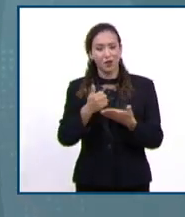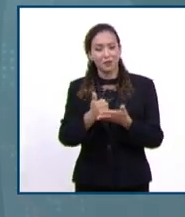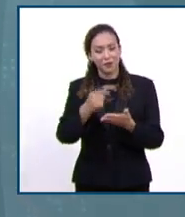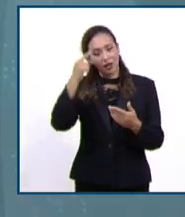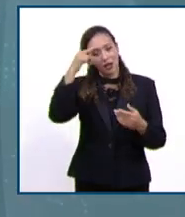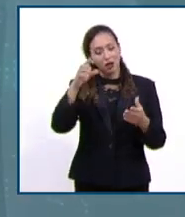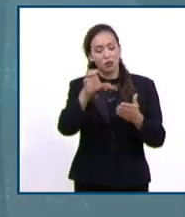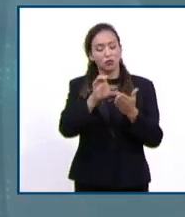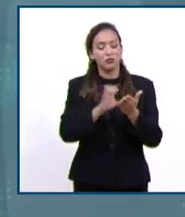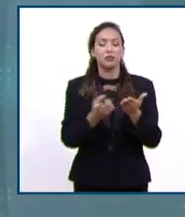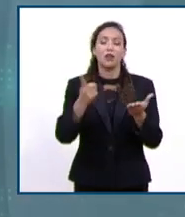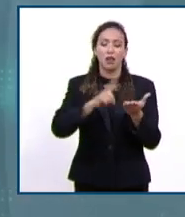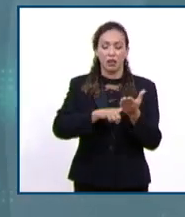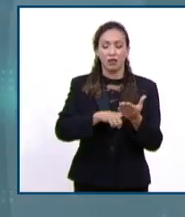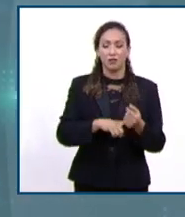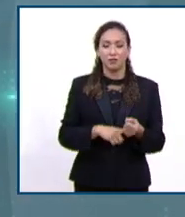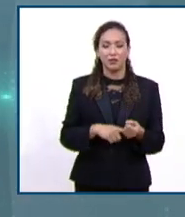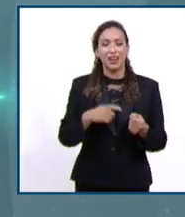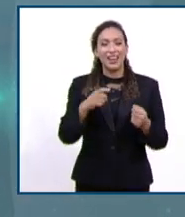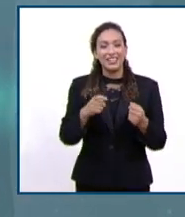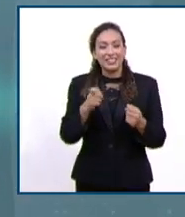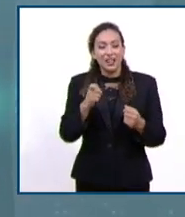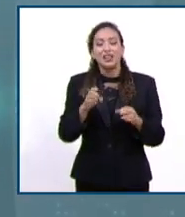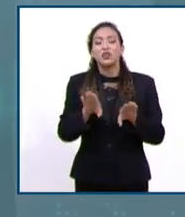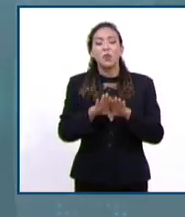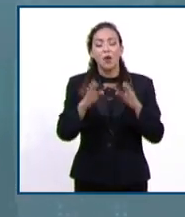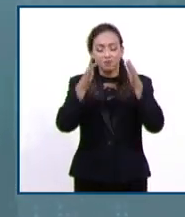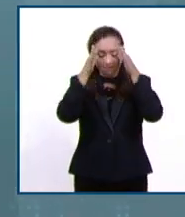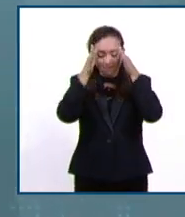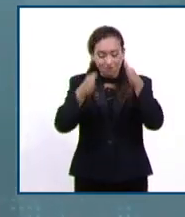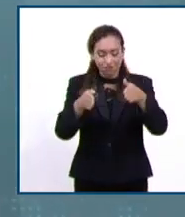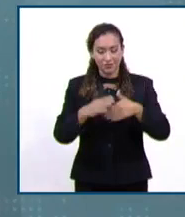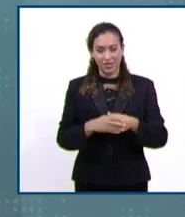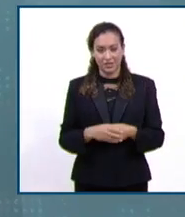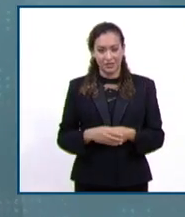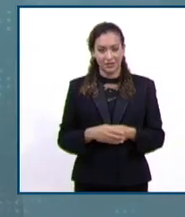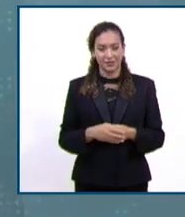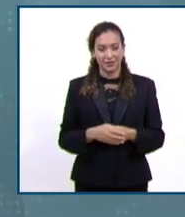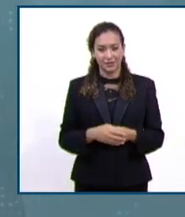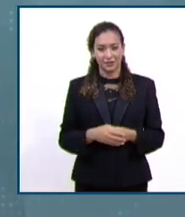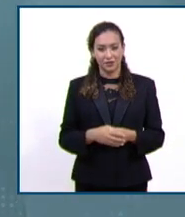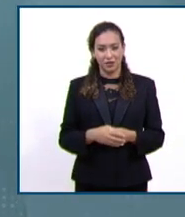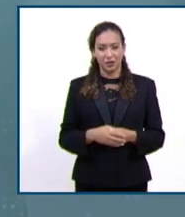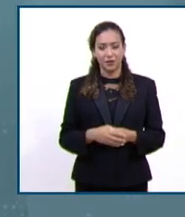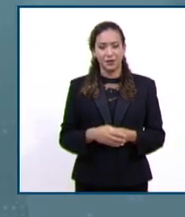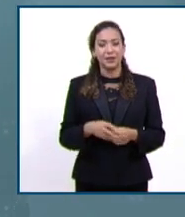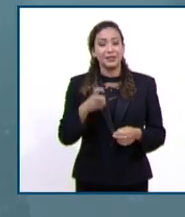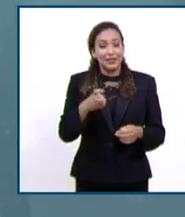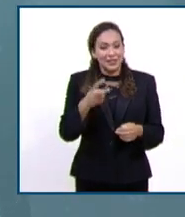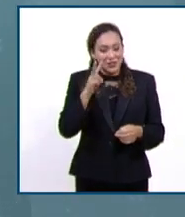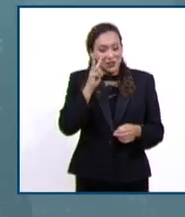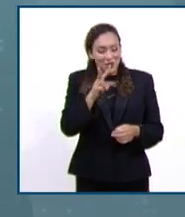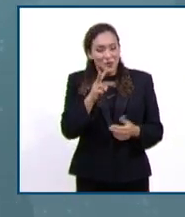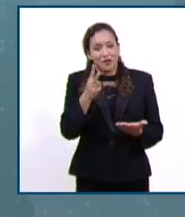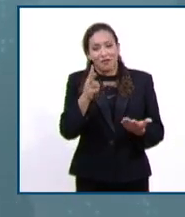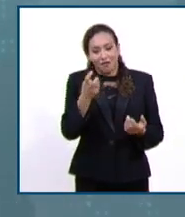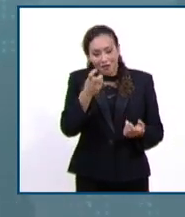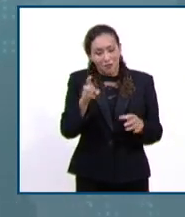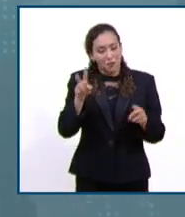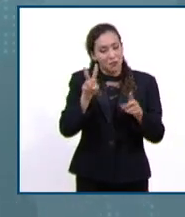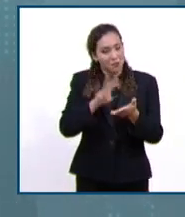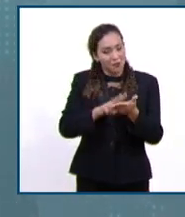jurídico parcial. Esa es la parte interesante que a mí me parece de todo esto, de la estructura del Estado